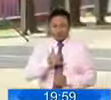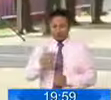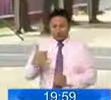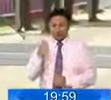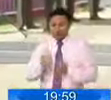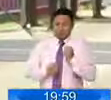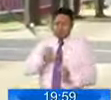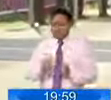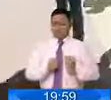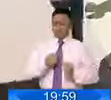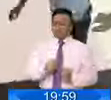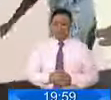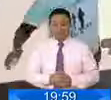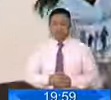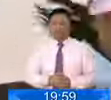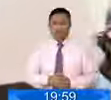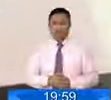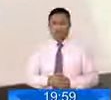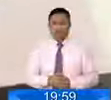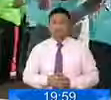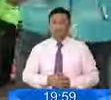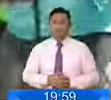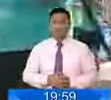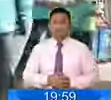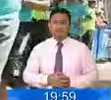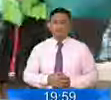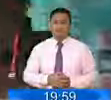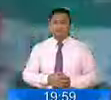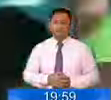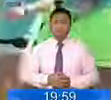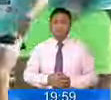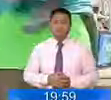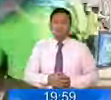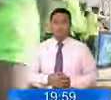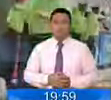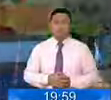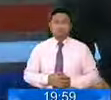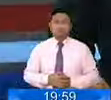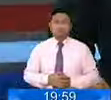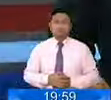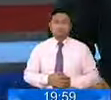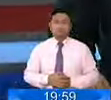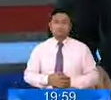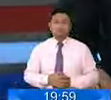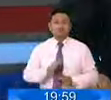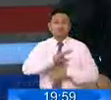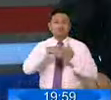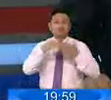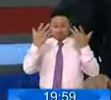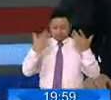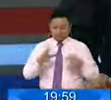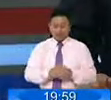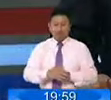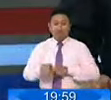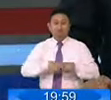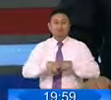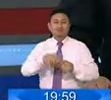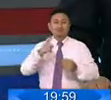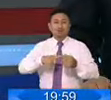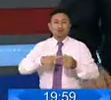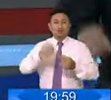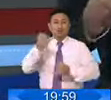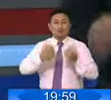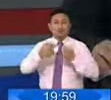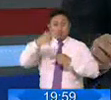de élite, informó Patricia Aldaz. Todo listo para las carreras de Quito, últimas